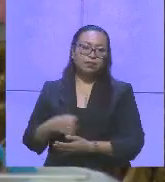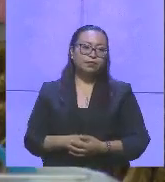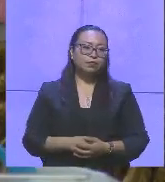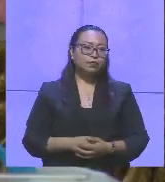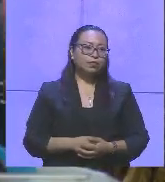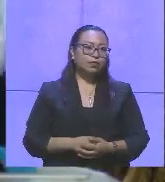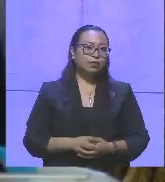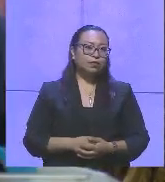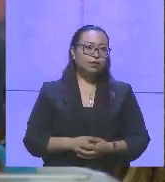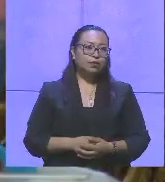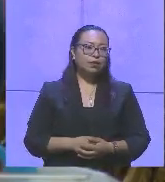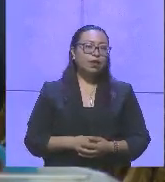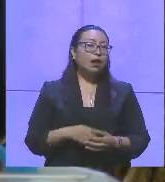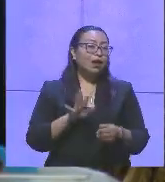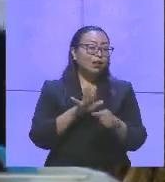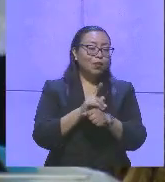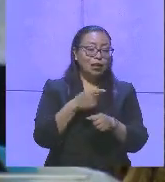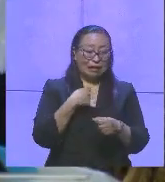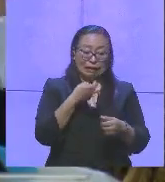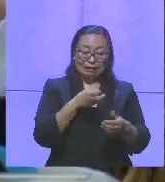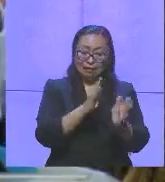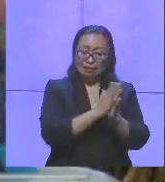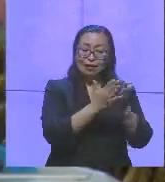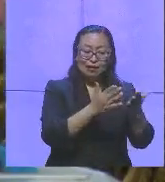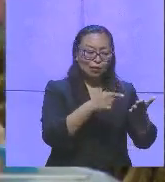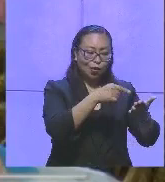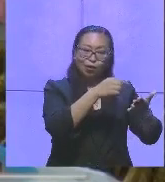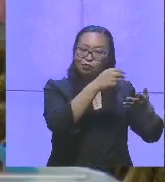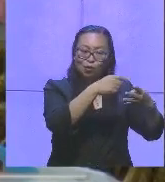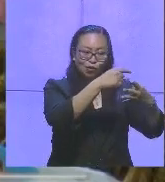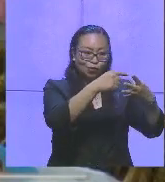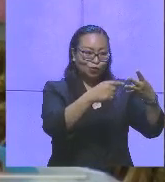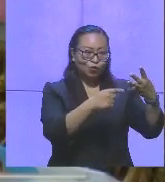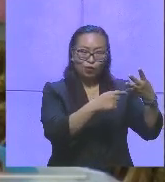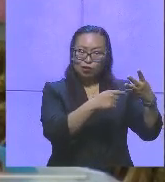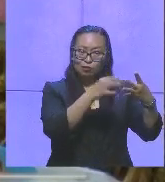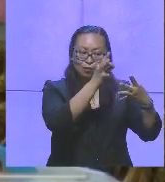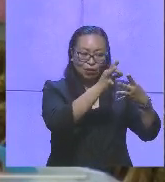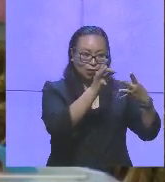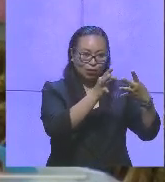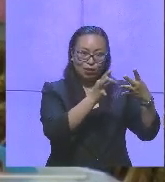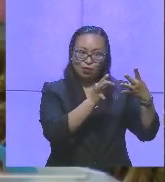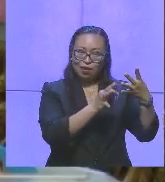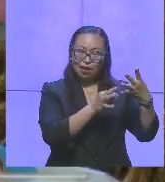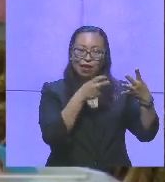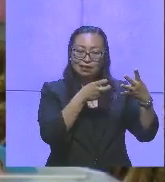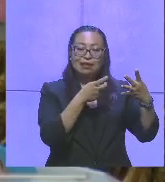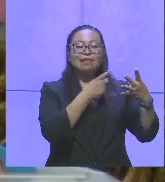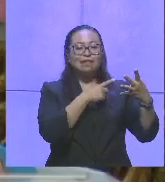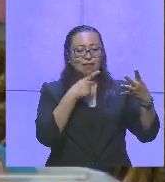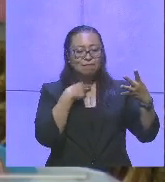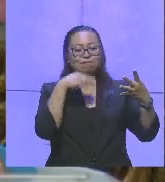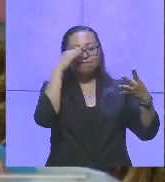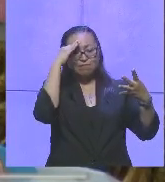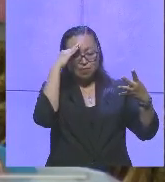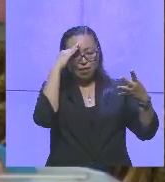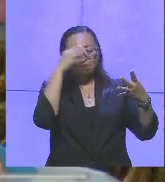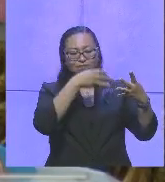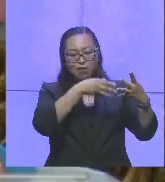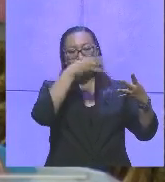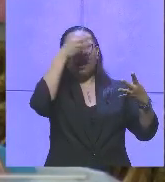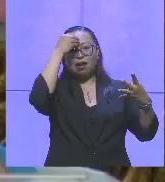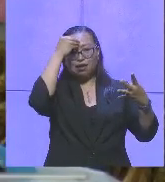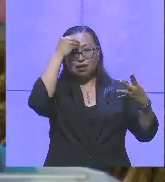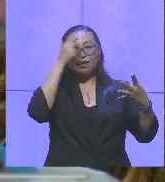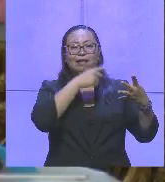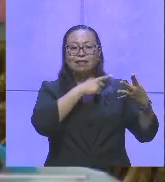obra, que logra tocar estos cuatro puntos cardinales que debemos considerar en la materia electoral. Lo que debe de hacerse en la